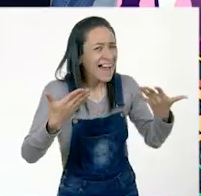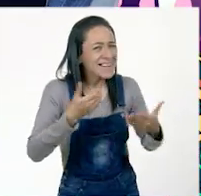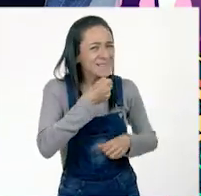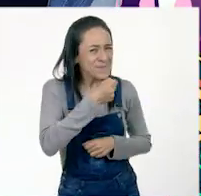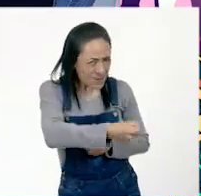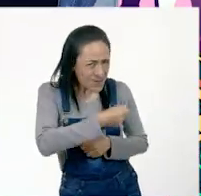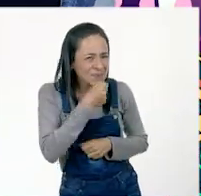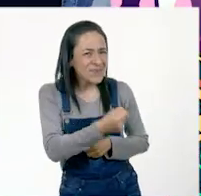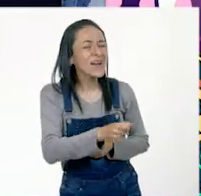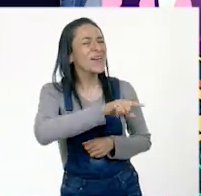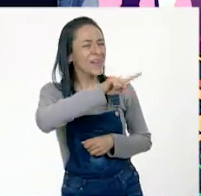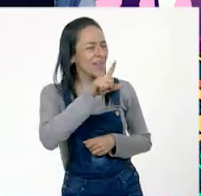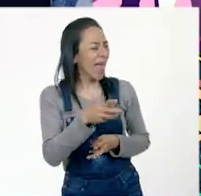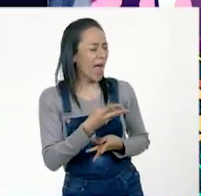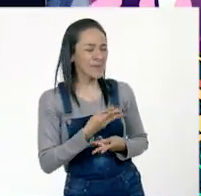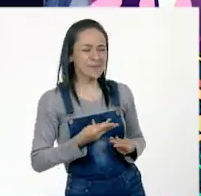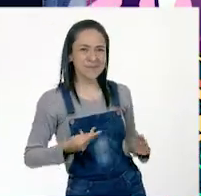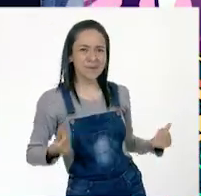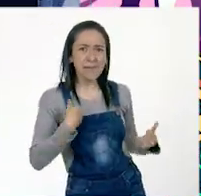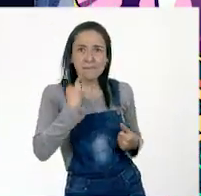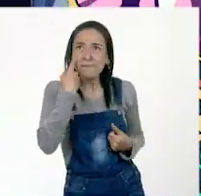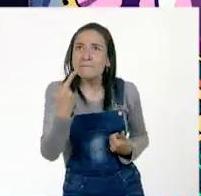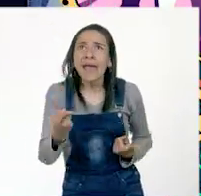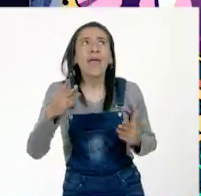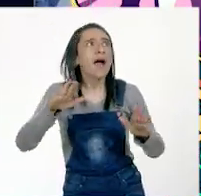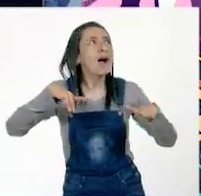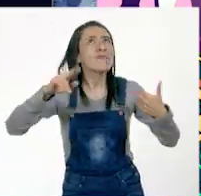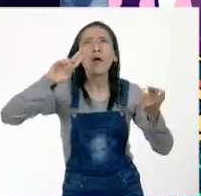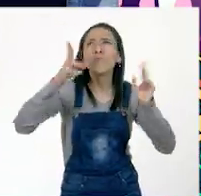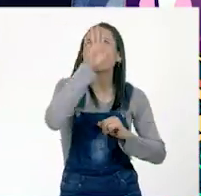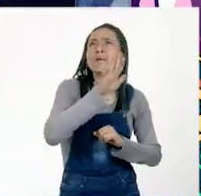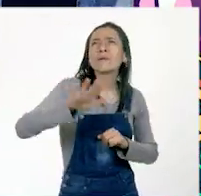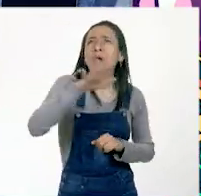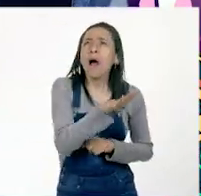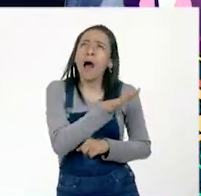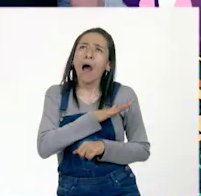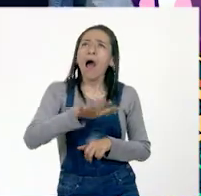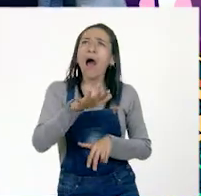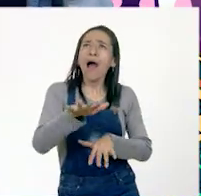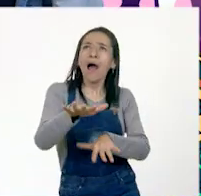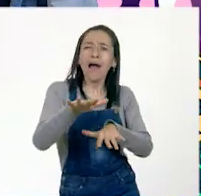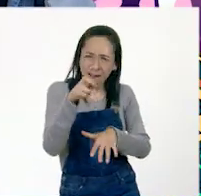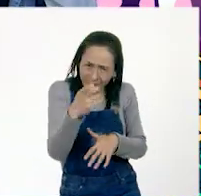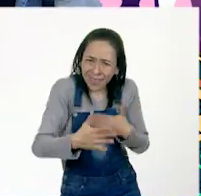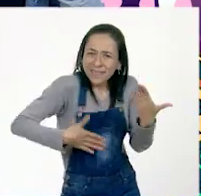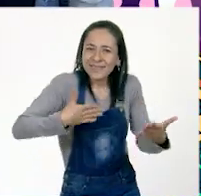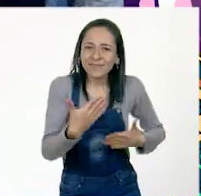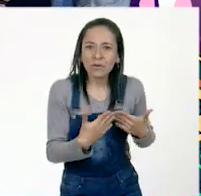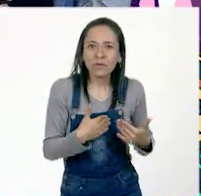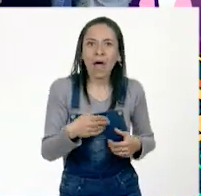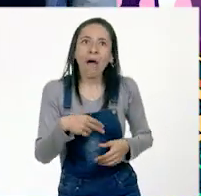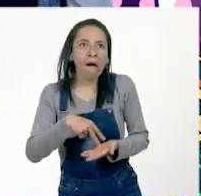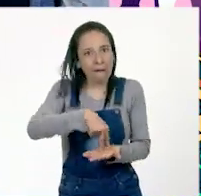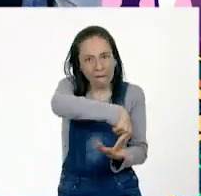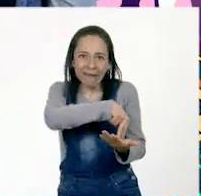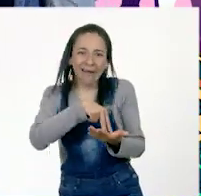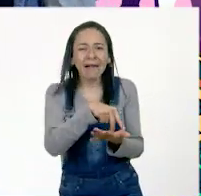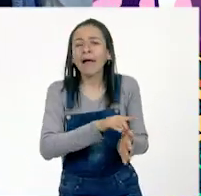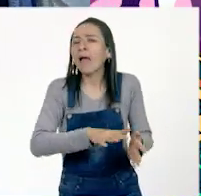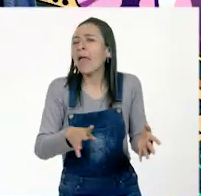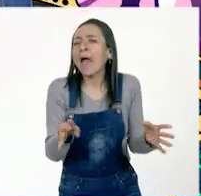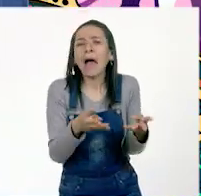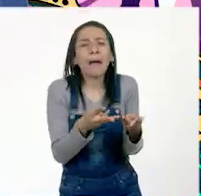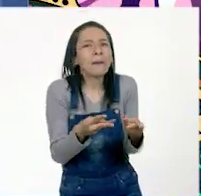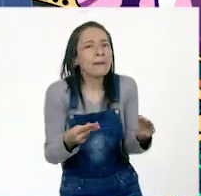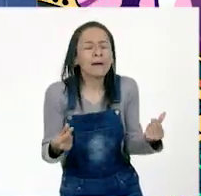vista que el universo nos regala! ¡Ya pasó el sangoloteo! ¡Esto es maravilloso! ¡Es